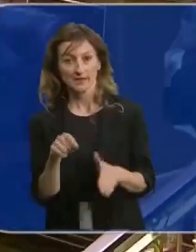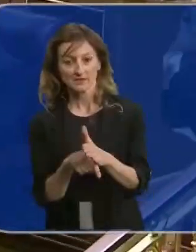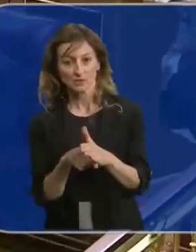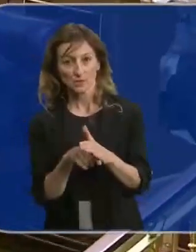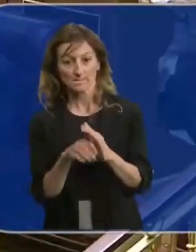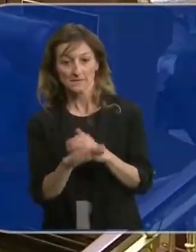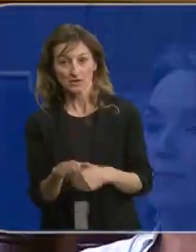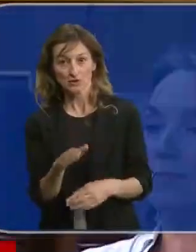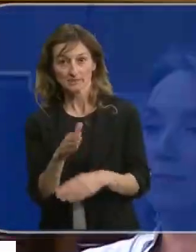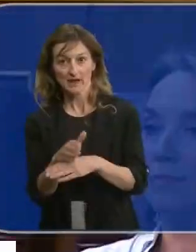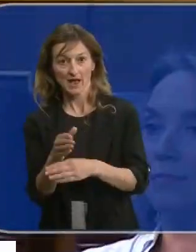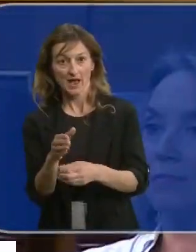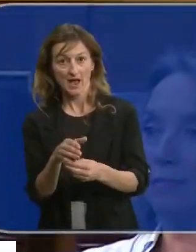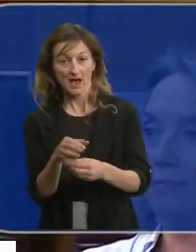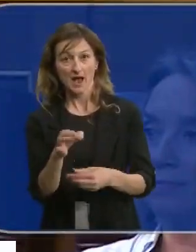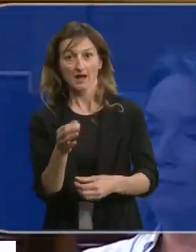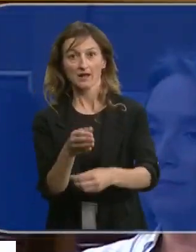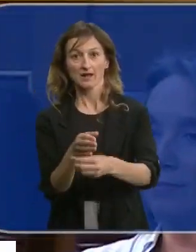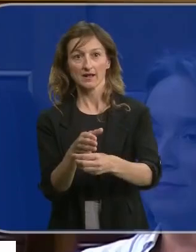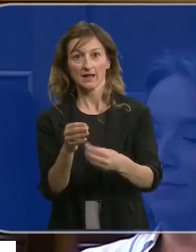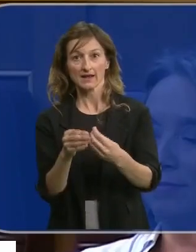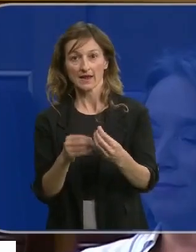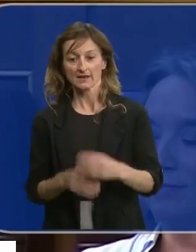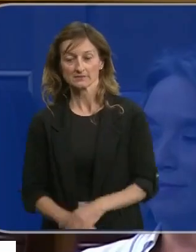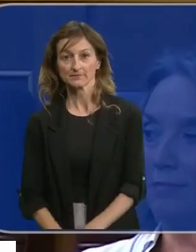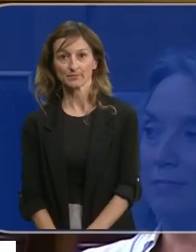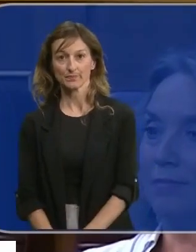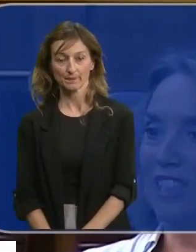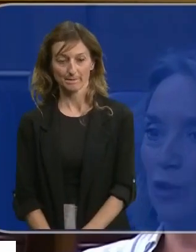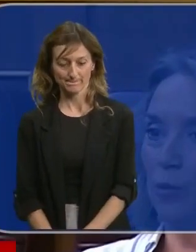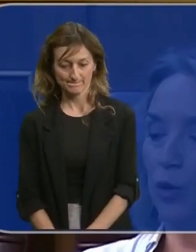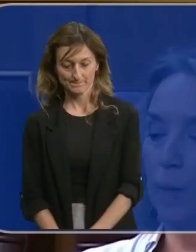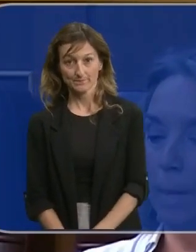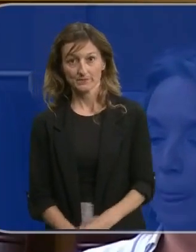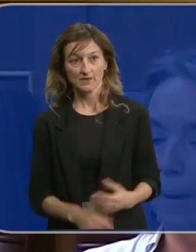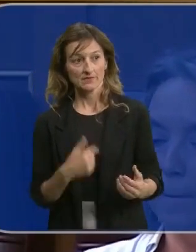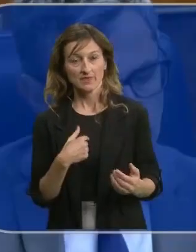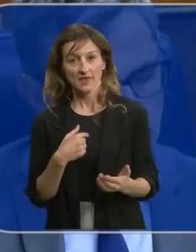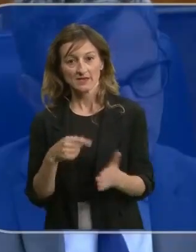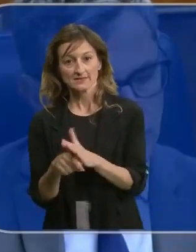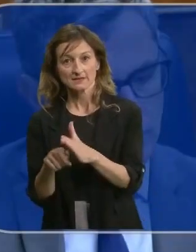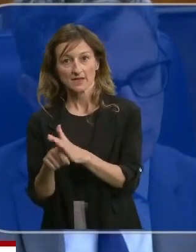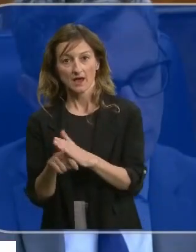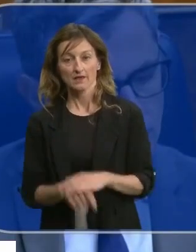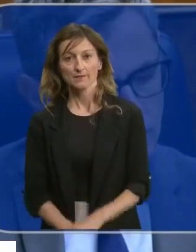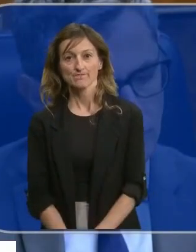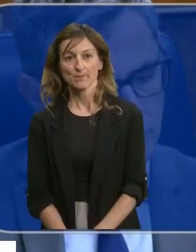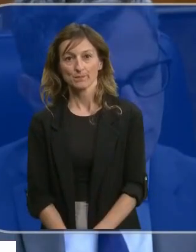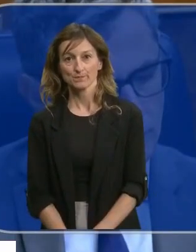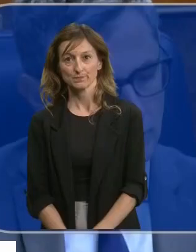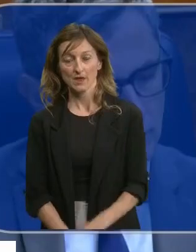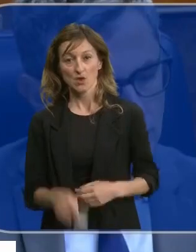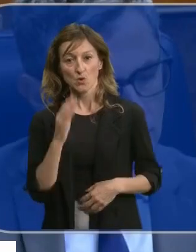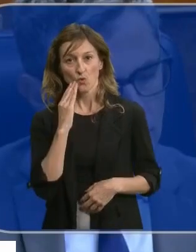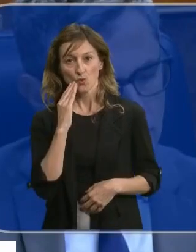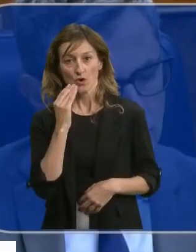inmigrantes llegados a Canarias Ustedes son un gobierno que amenaza y chantajea a las comunidades autónomas la vergüenza que supuso